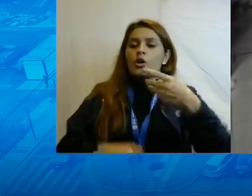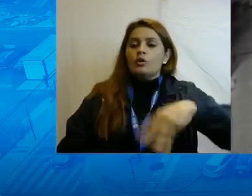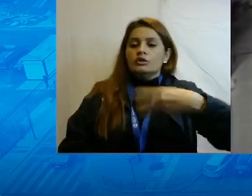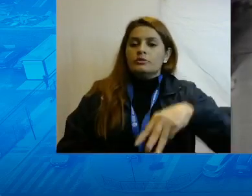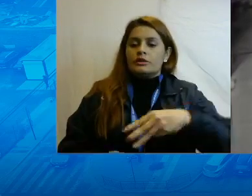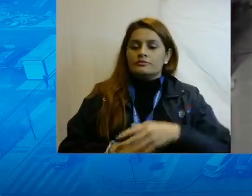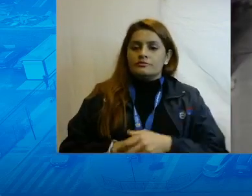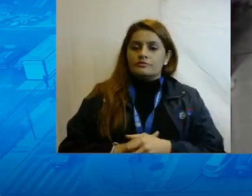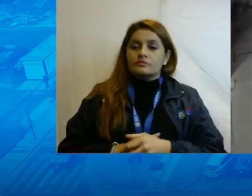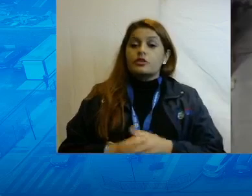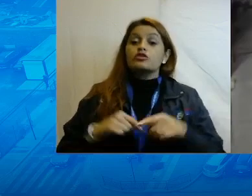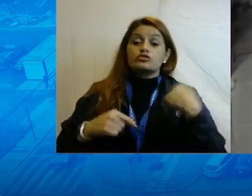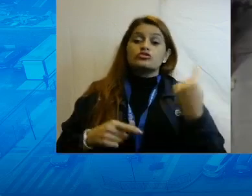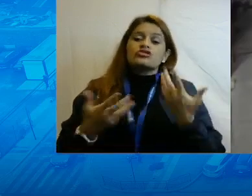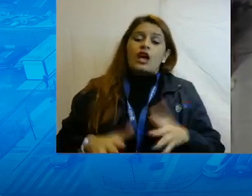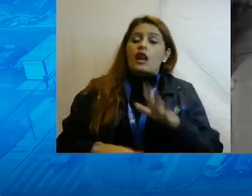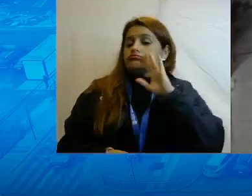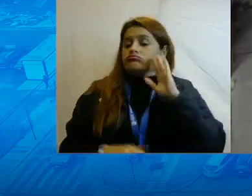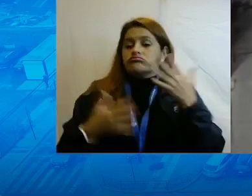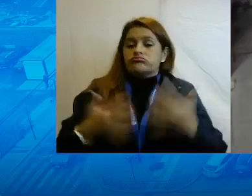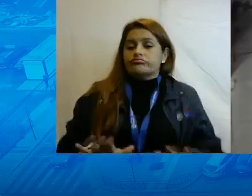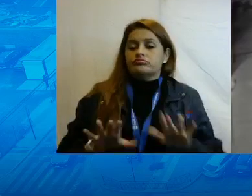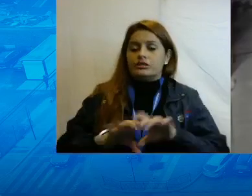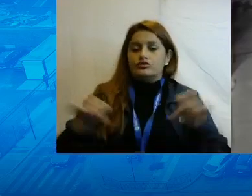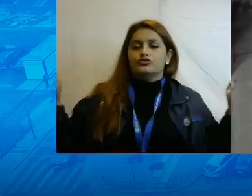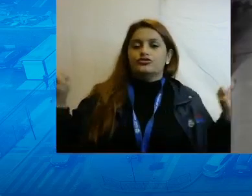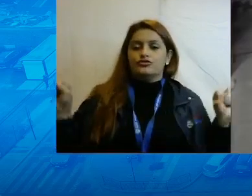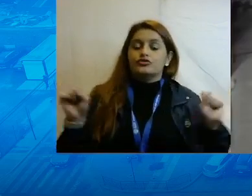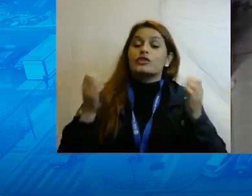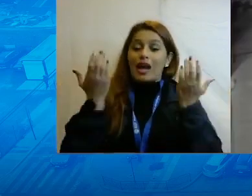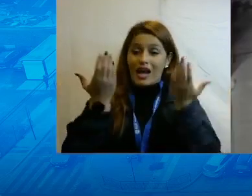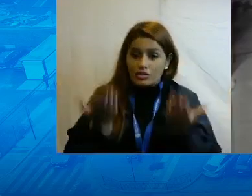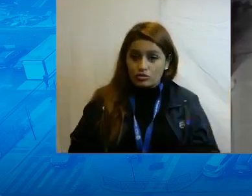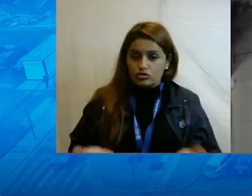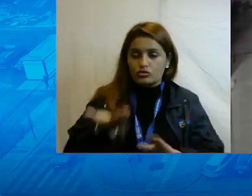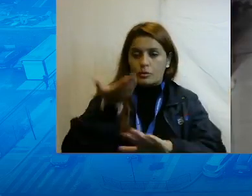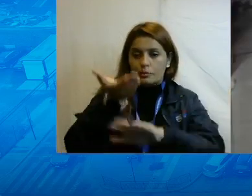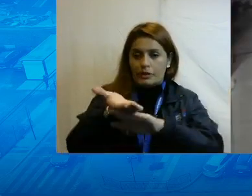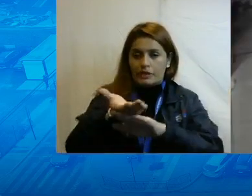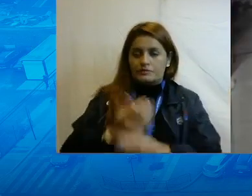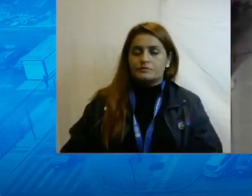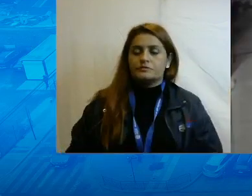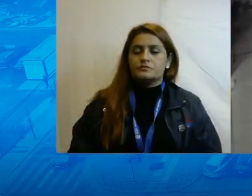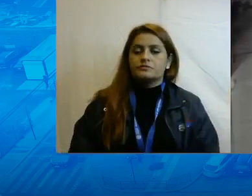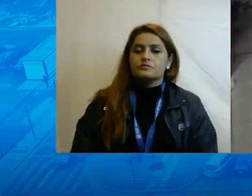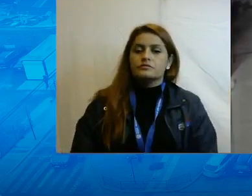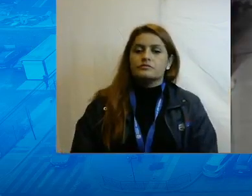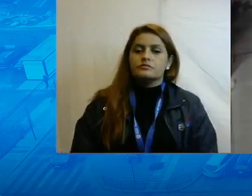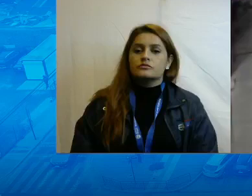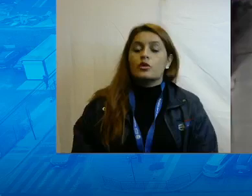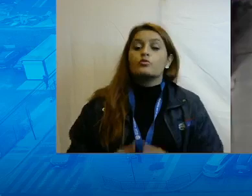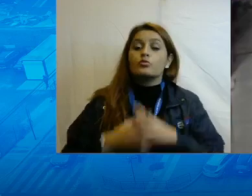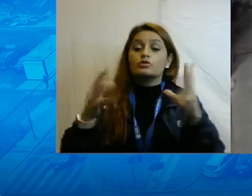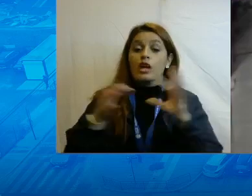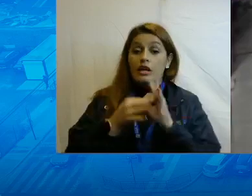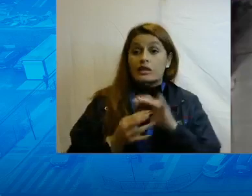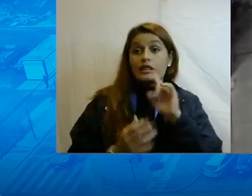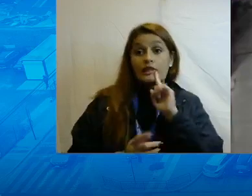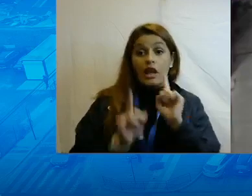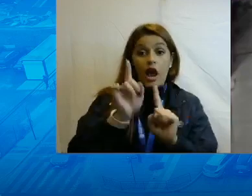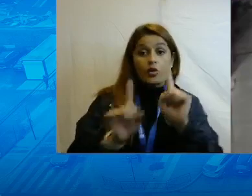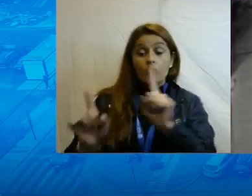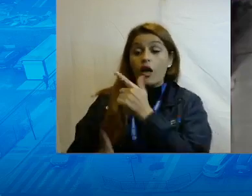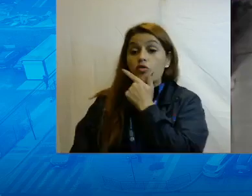En eso estamos al día, en ese trabajo. Sería eso la solicitud, de acuerdo. Muchas gracias, directora. Concejales, ¿hay alguna